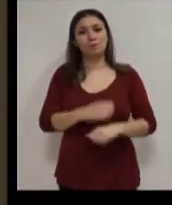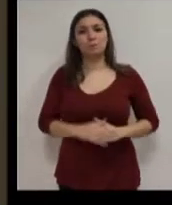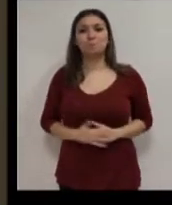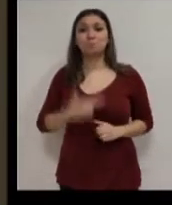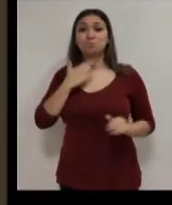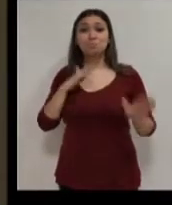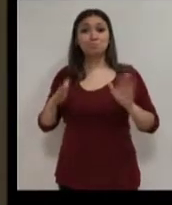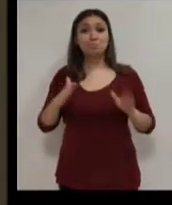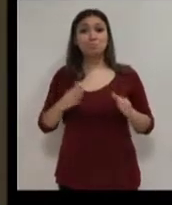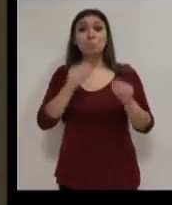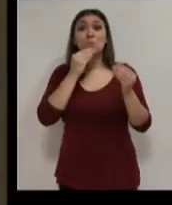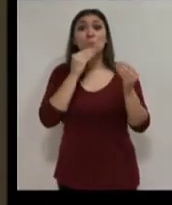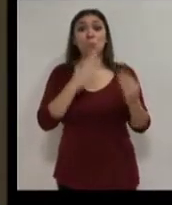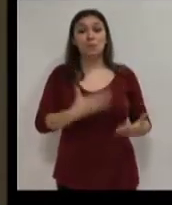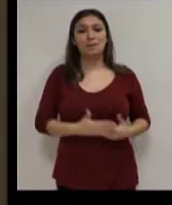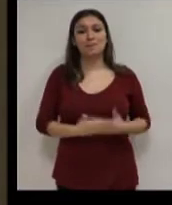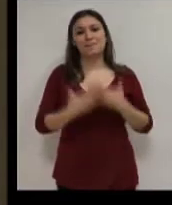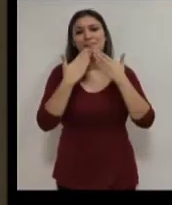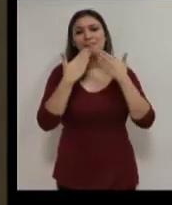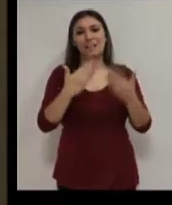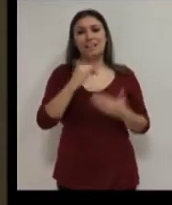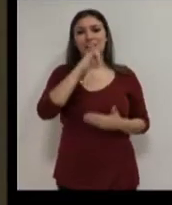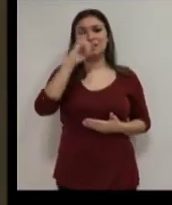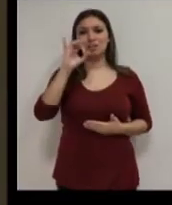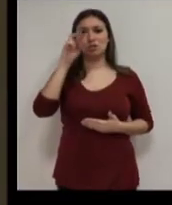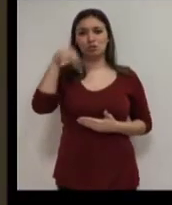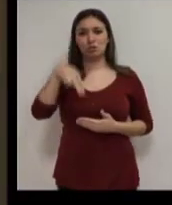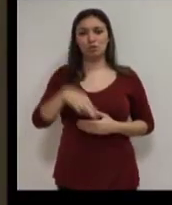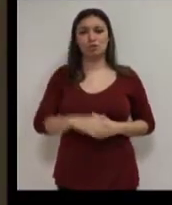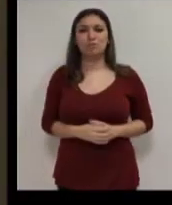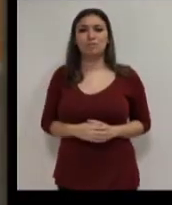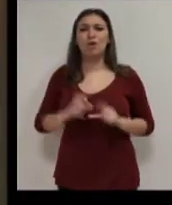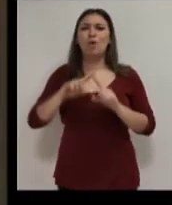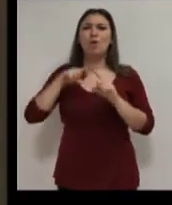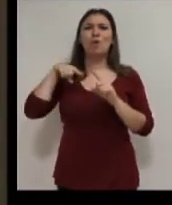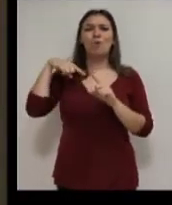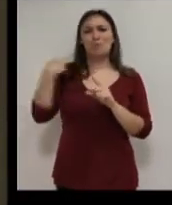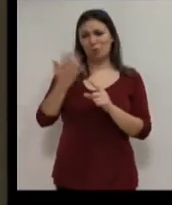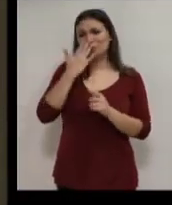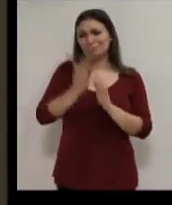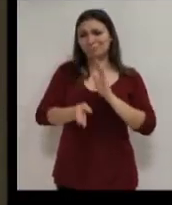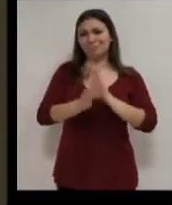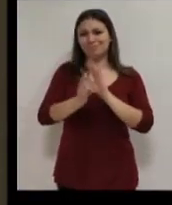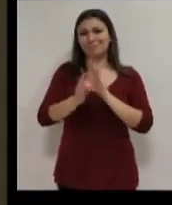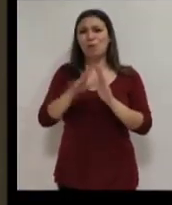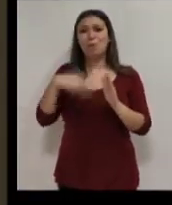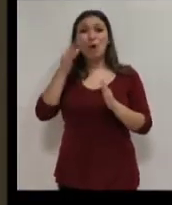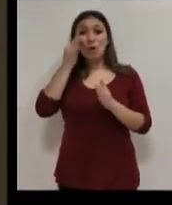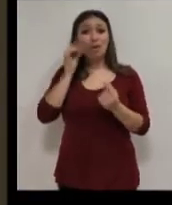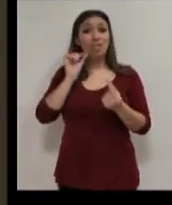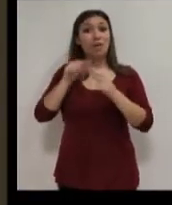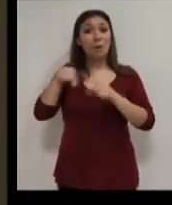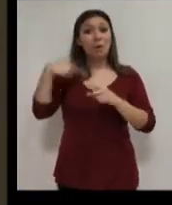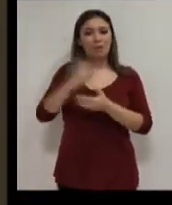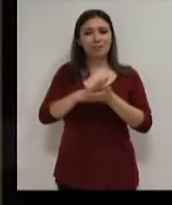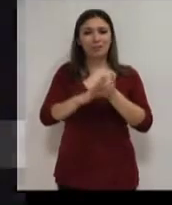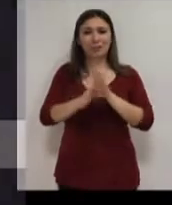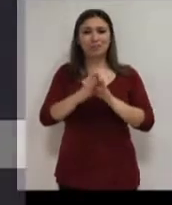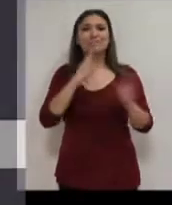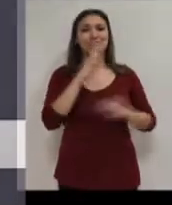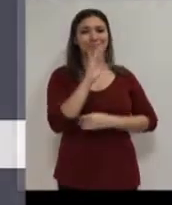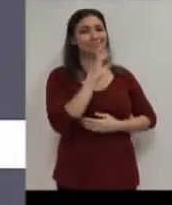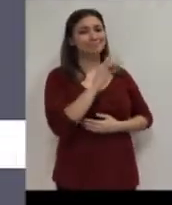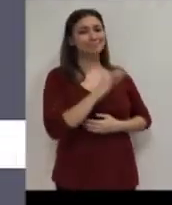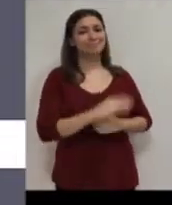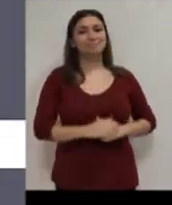y es en el que estamos trabajando. Estupendo, muy bien. Muchas gracias, John. Luego seguiremos ya en el